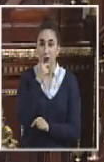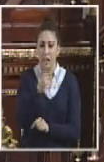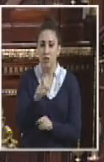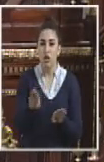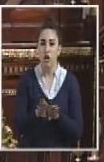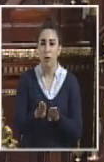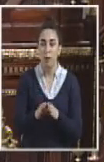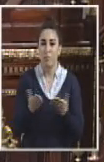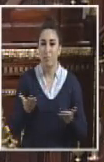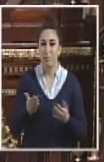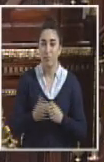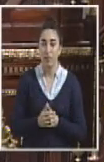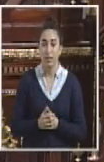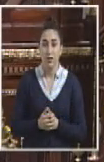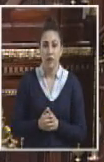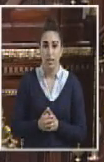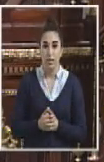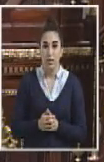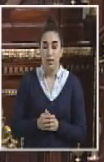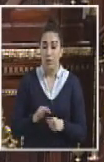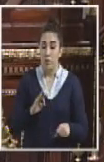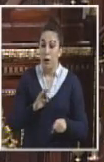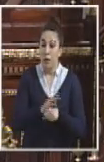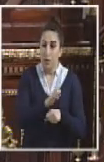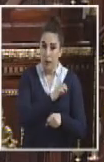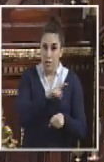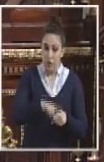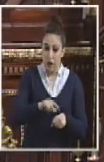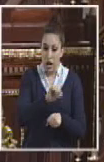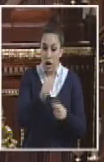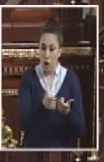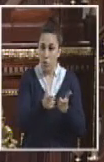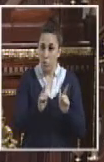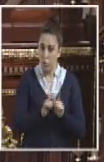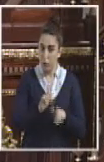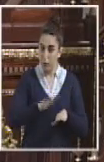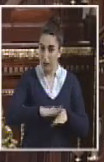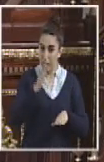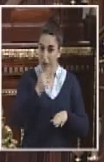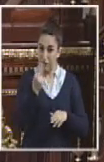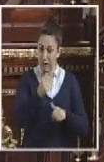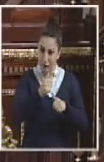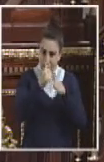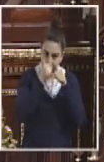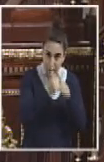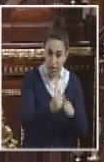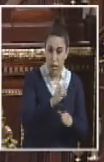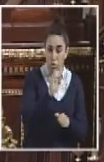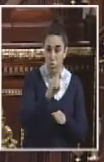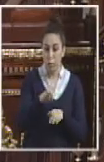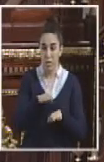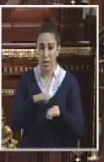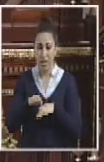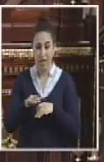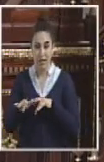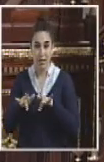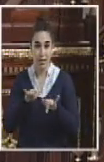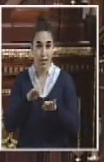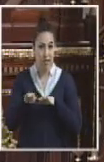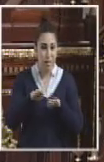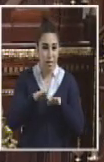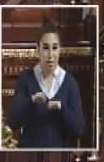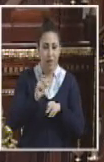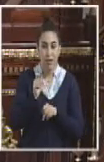dice: protección especial de grupos de atención prioritaria y personas trabajadoras que por su